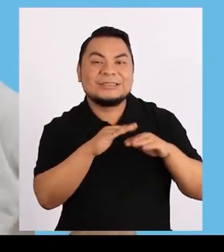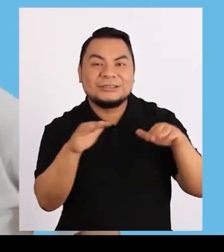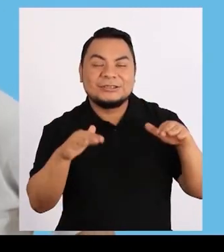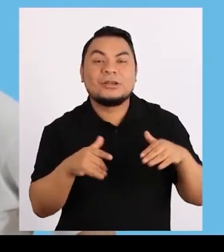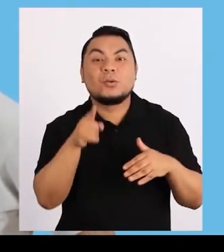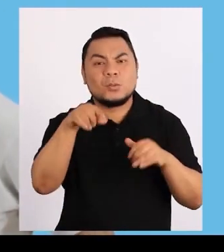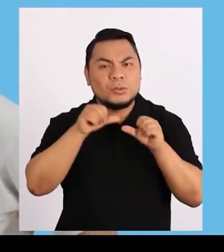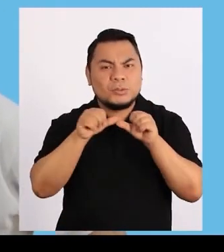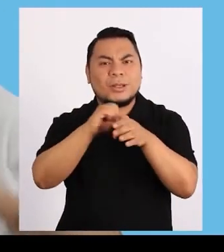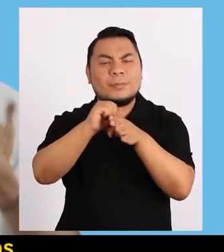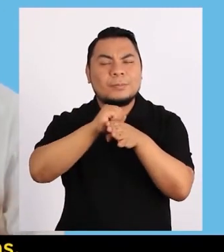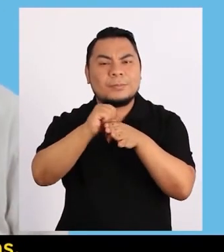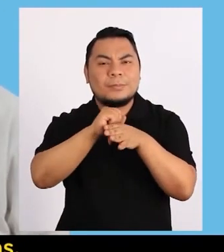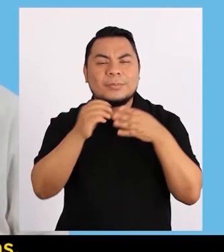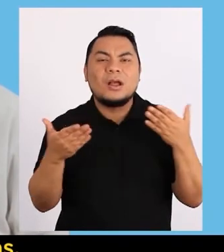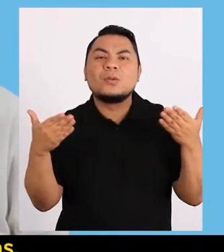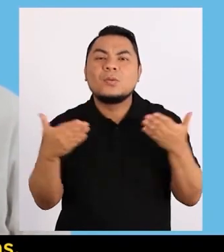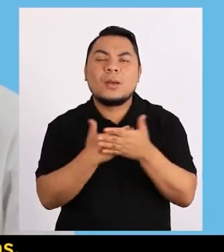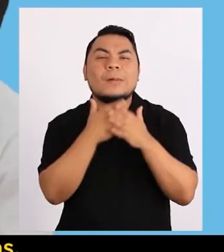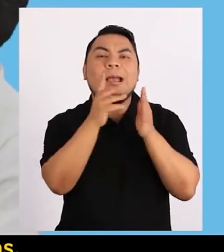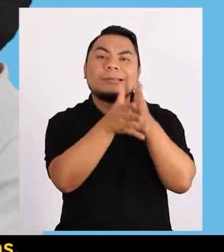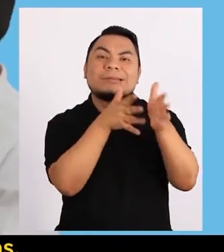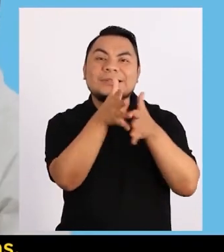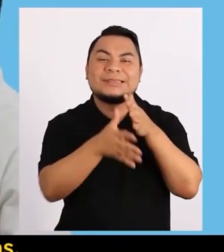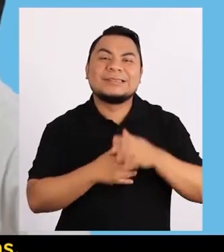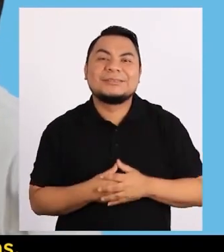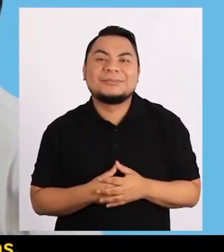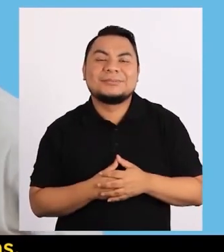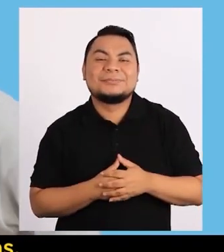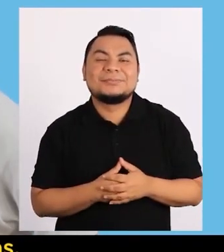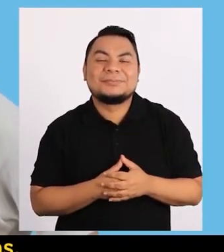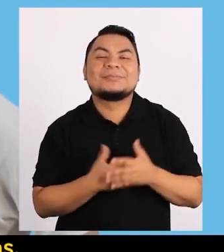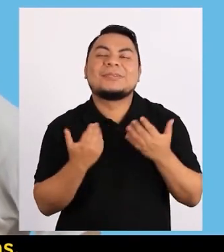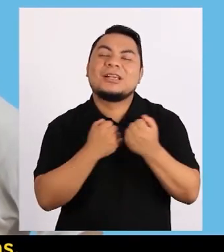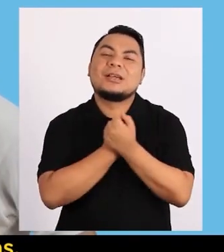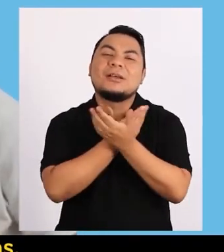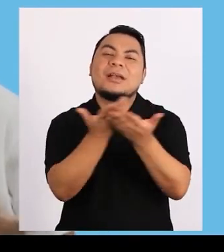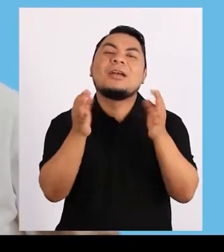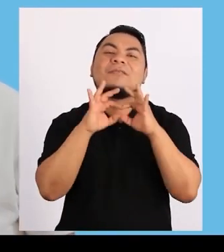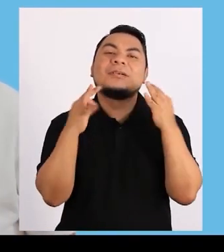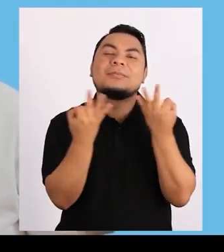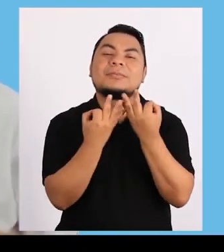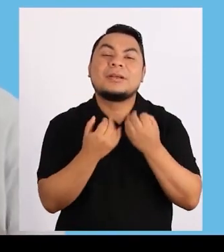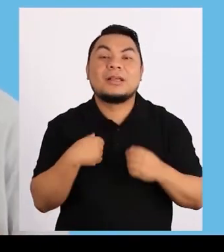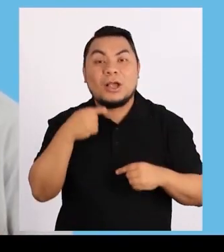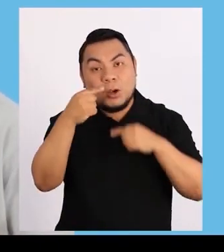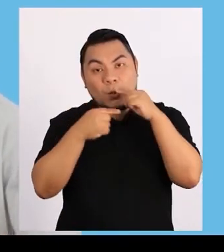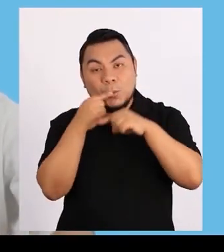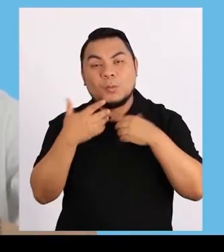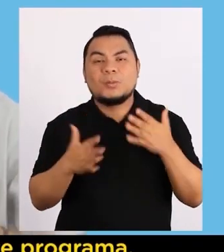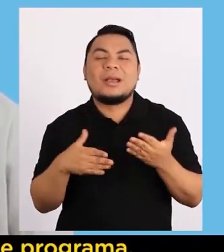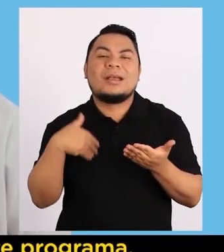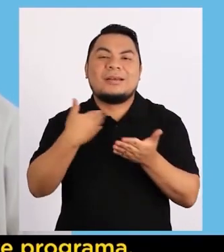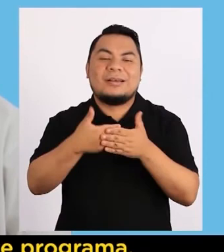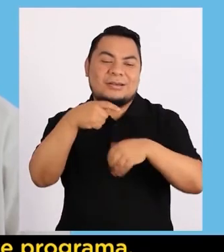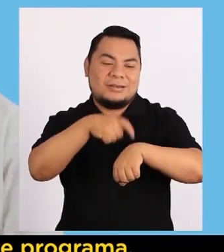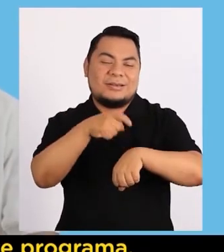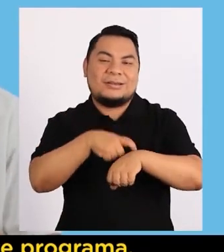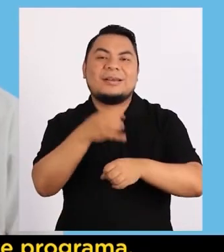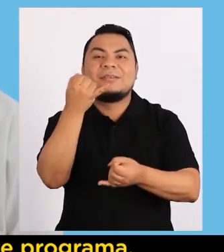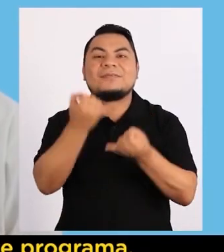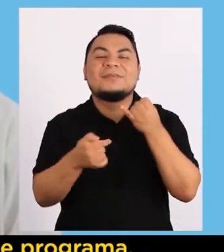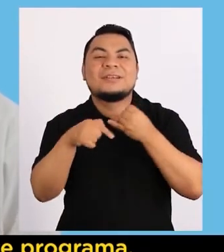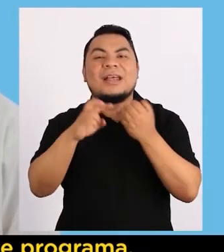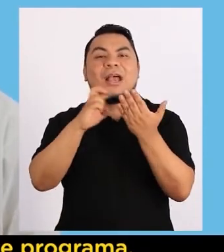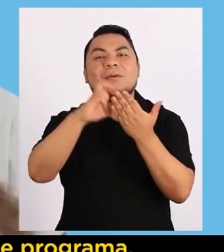¡Qué bien, chicos! Sigan practicando nuevas palabras. Queridas familias, les cuento